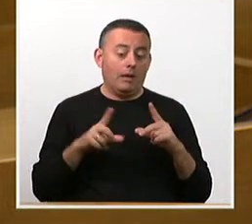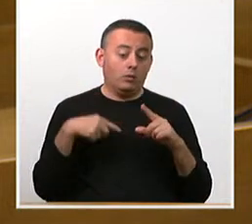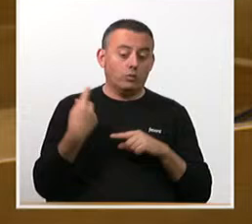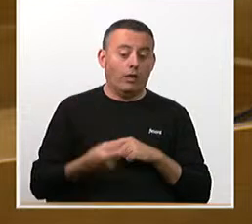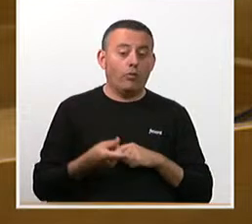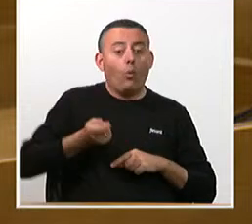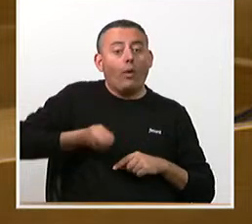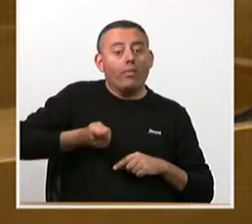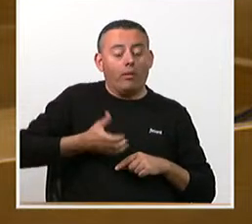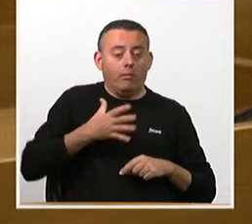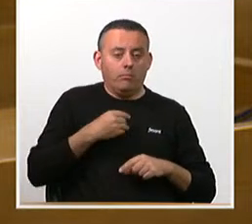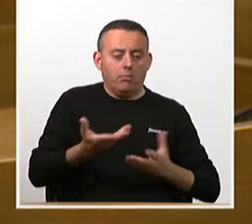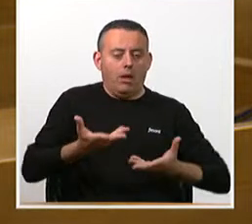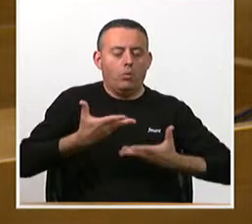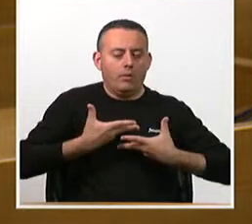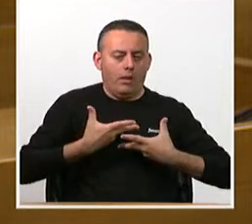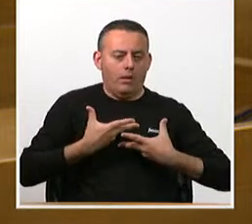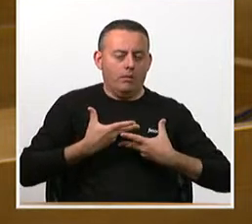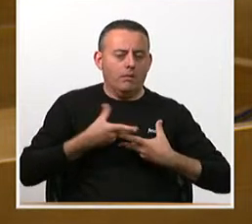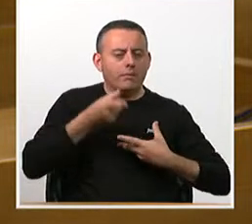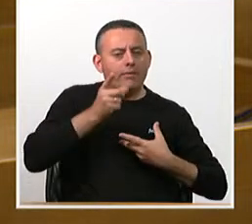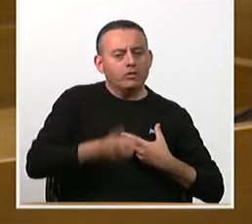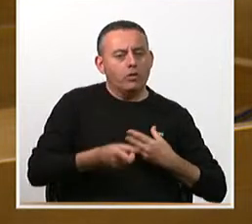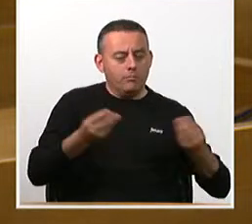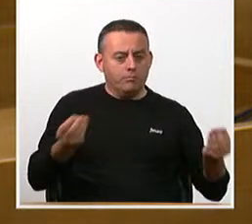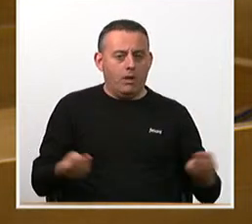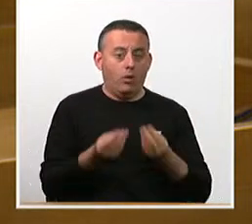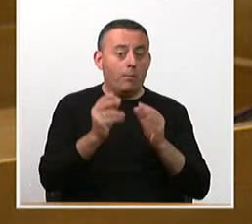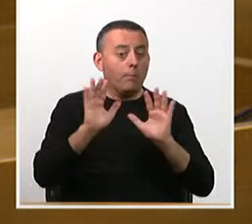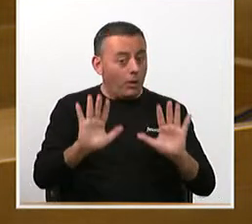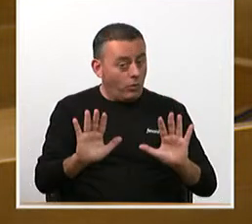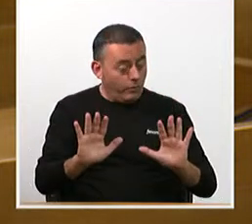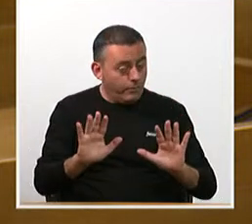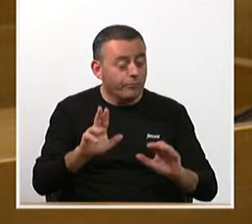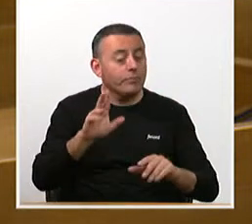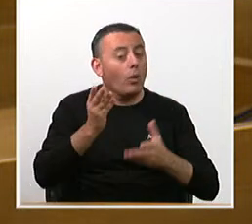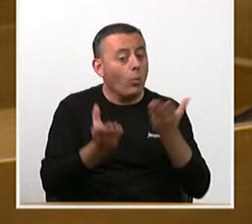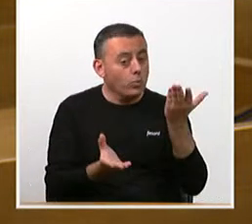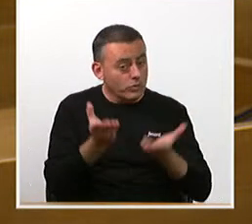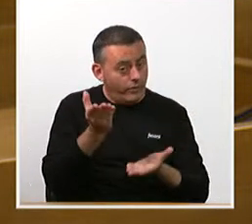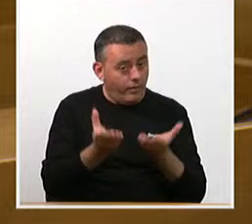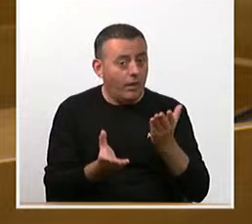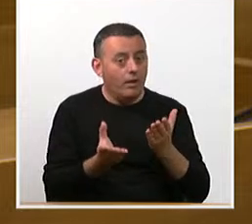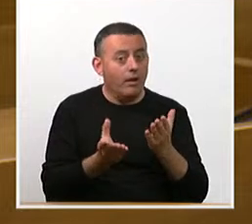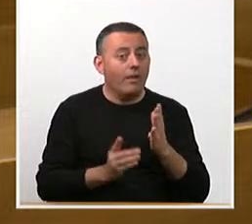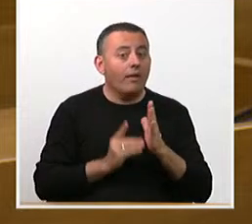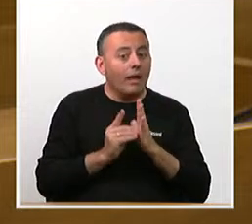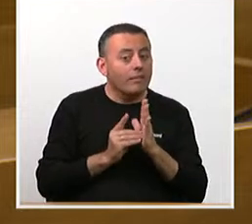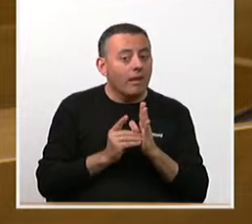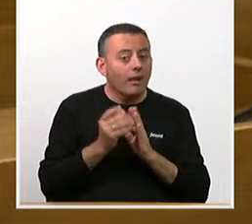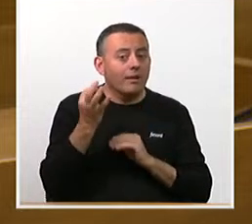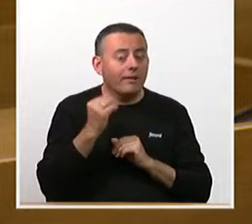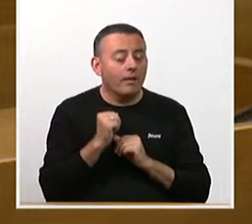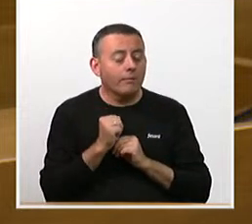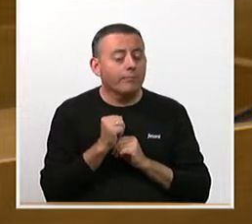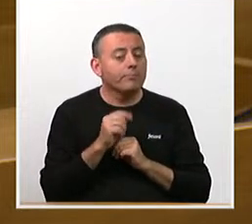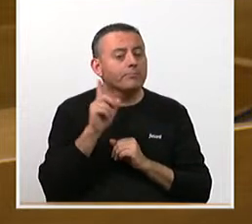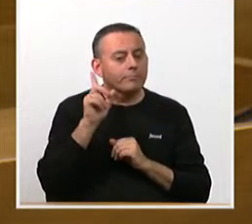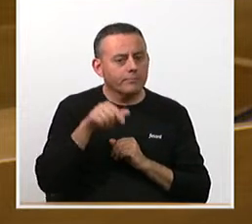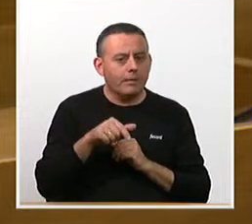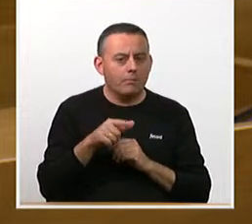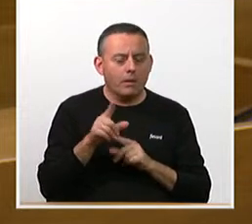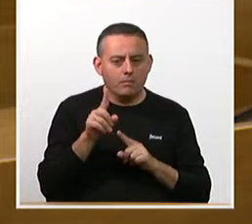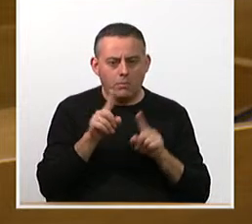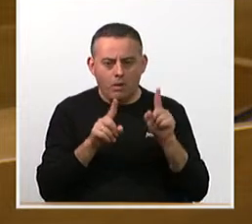embargo es importante destacar que la digitalización de la justicia no está exenta de desafíos y